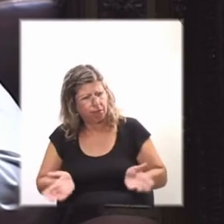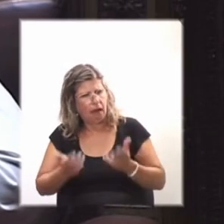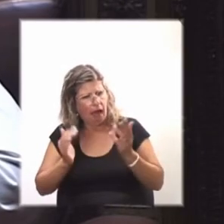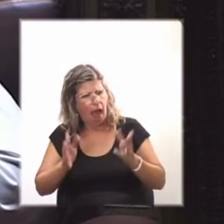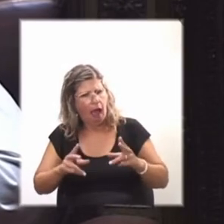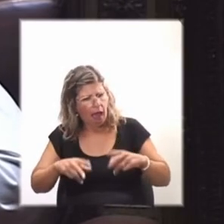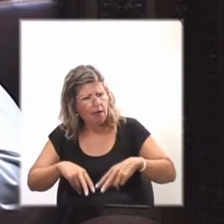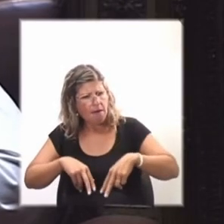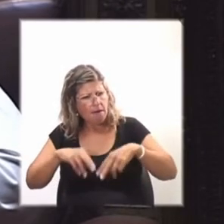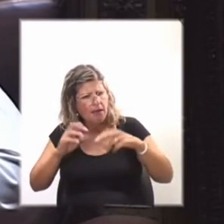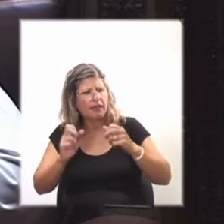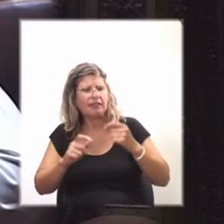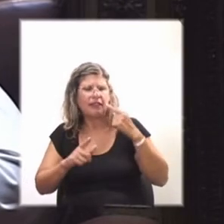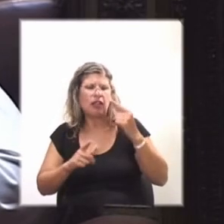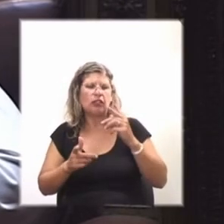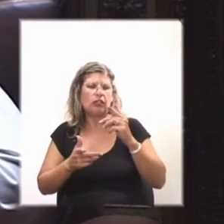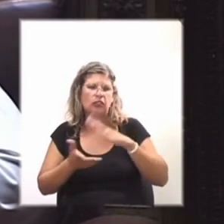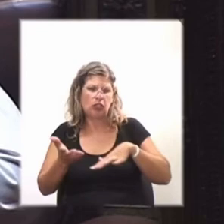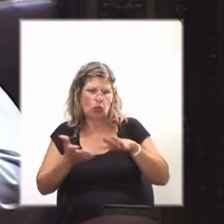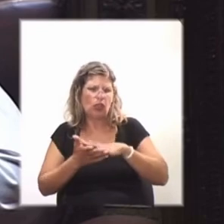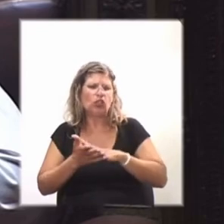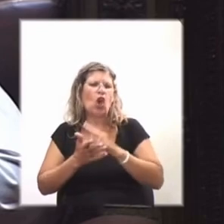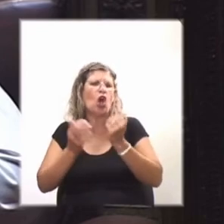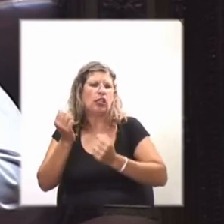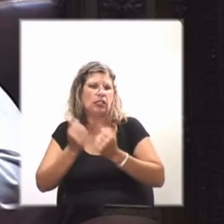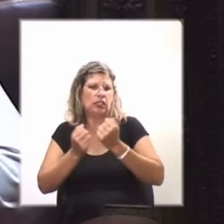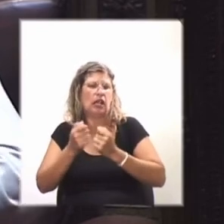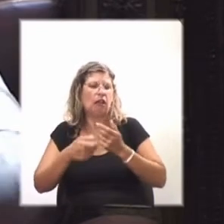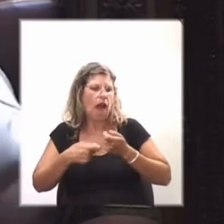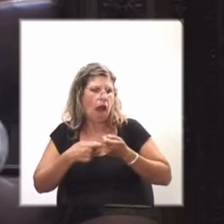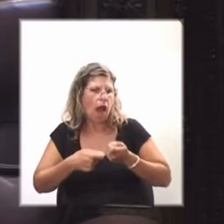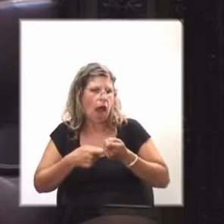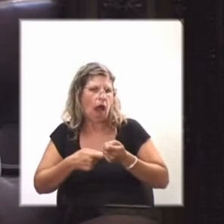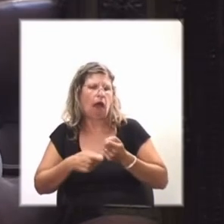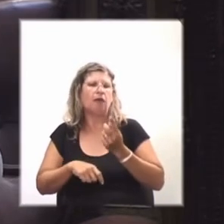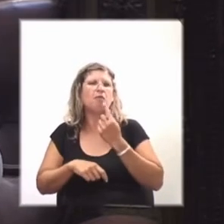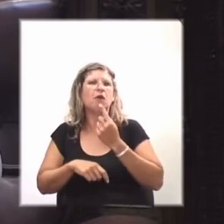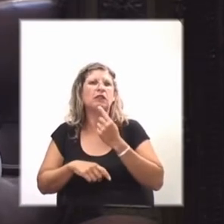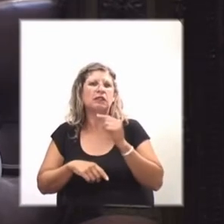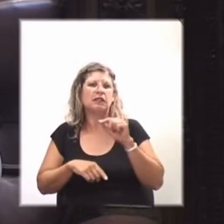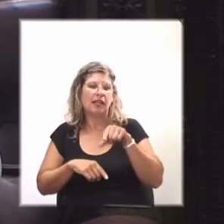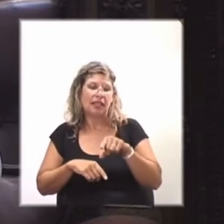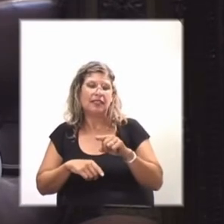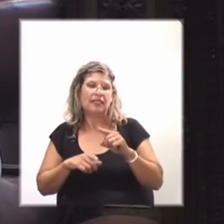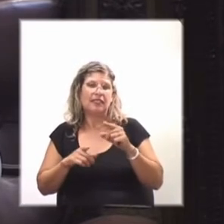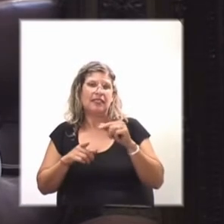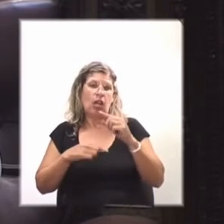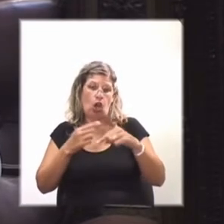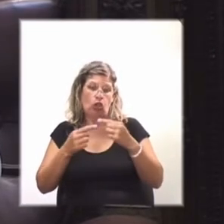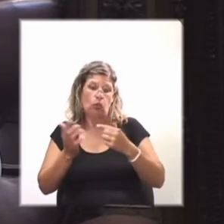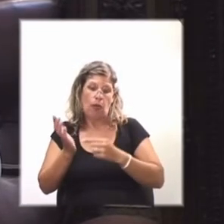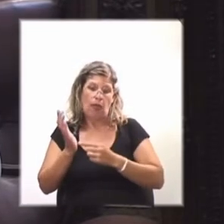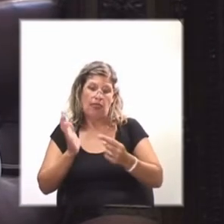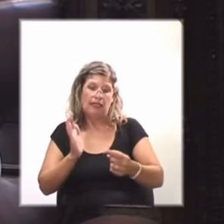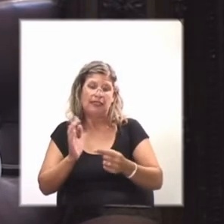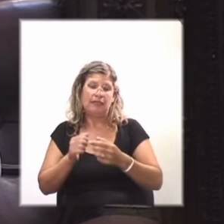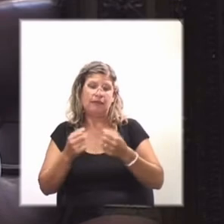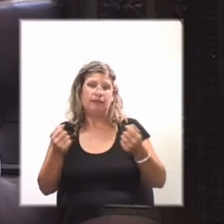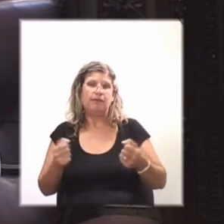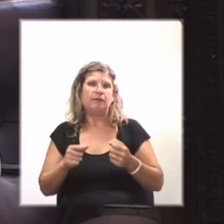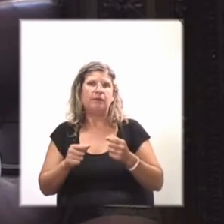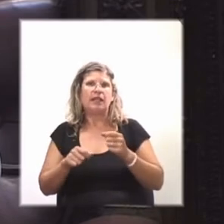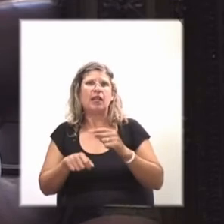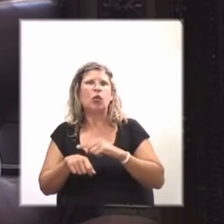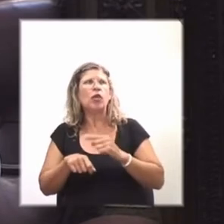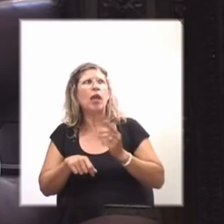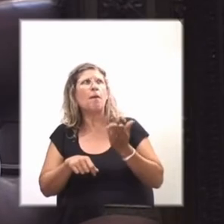ilícitos económicos y adquiriendo creciente influencia política. Y ese artículo de Ahora continuaba diciendo, desde hace algún